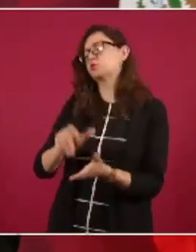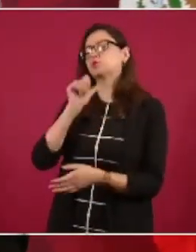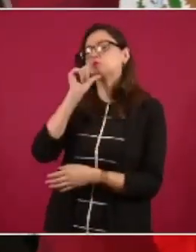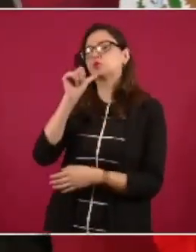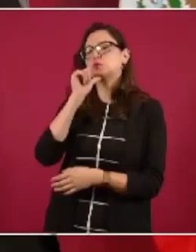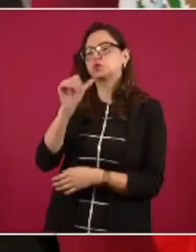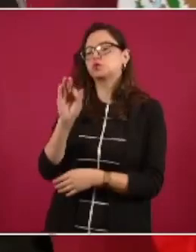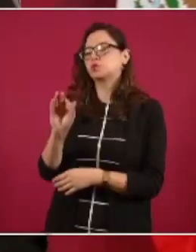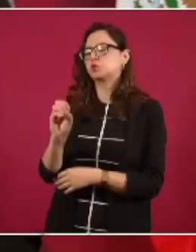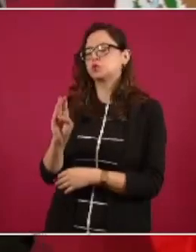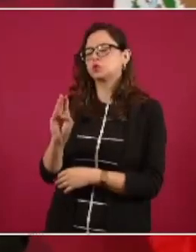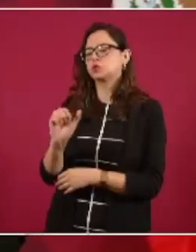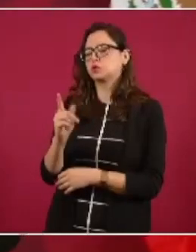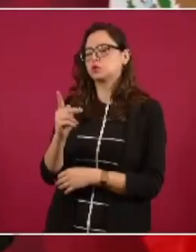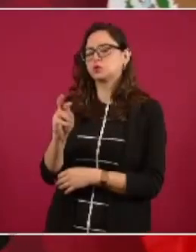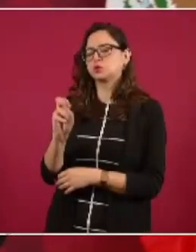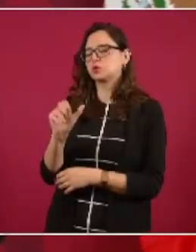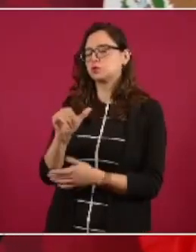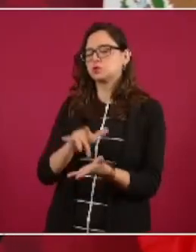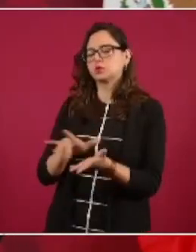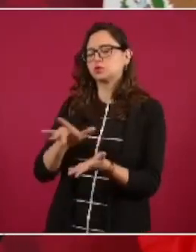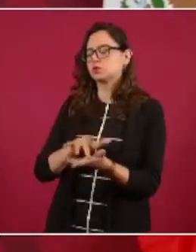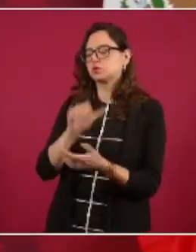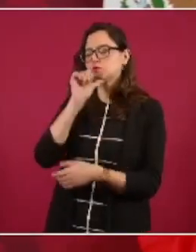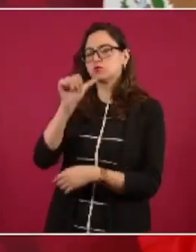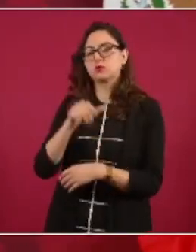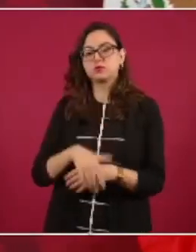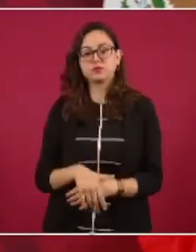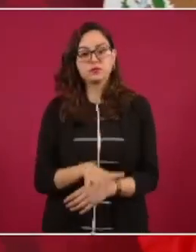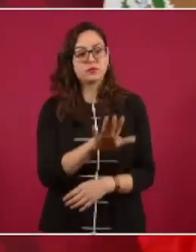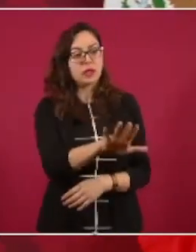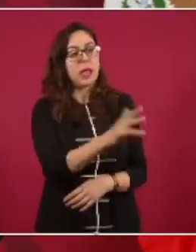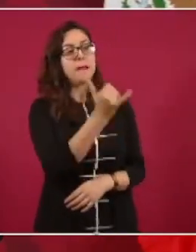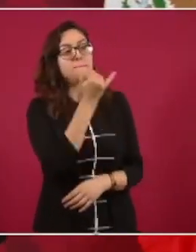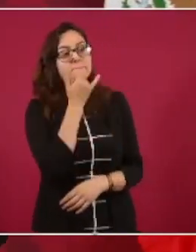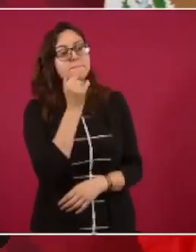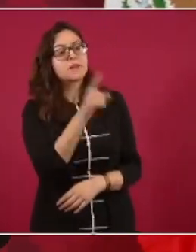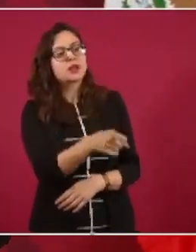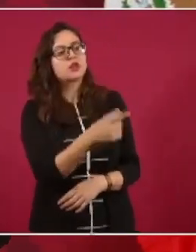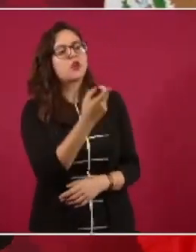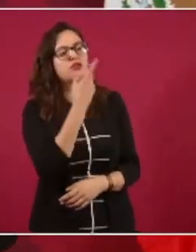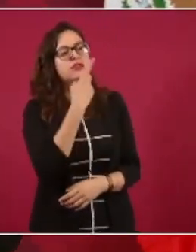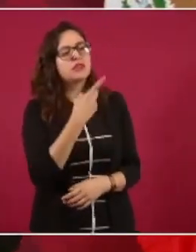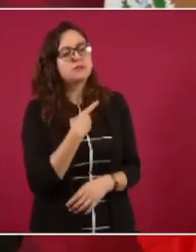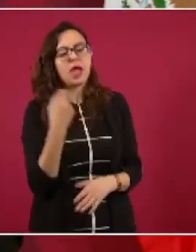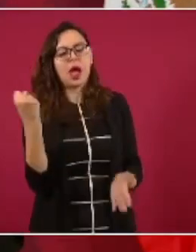Le digo, lo único que quiero es que me digas, ¿van a aprobar el FOBAPROA sí o no?